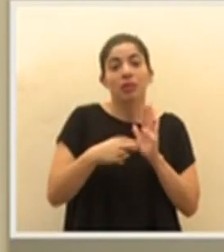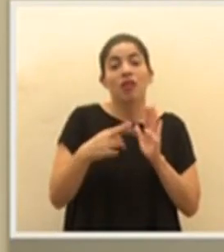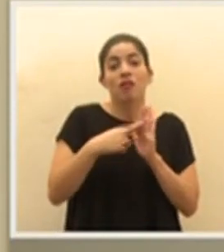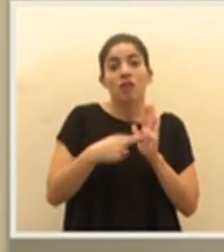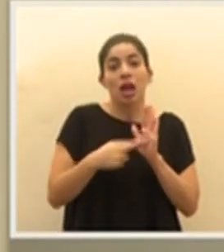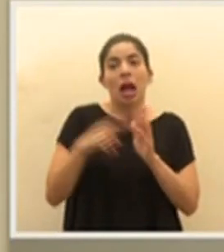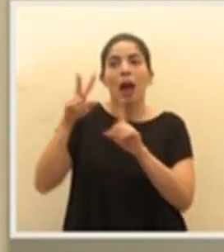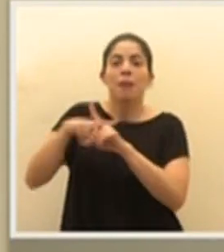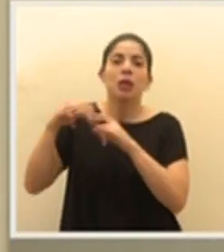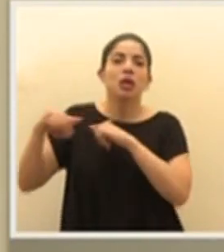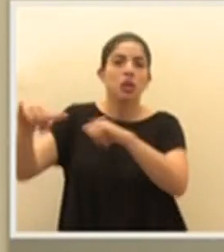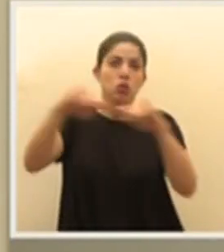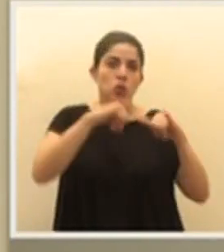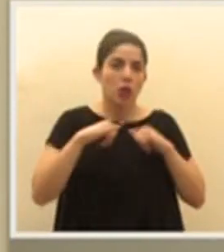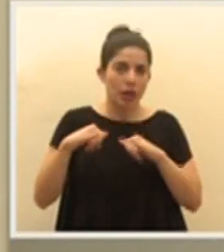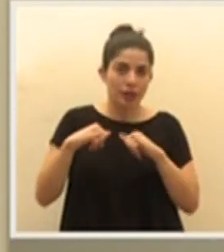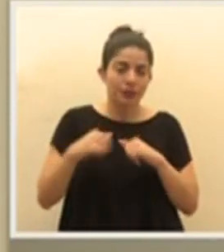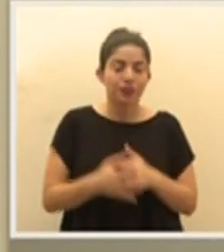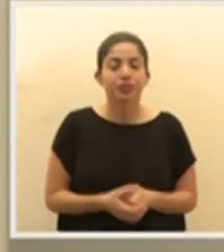demás países.